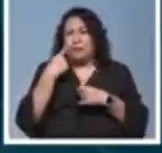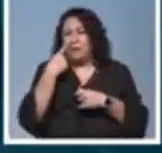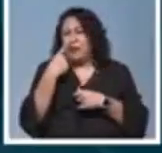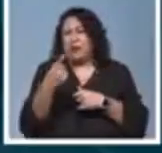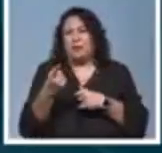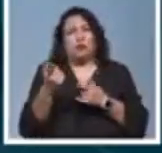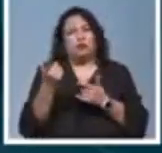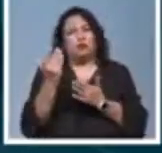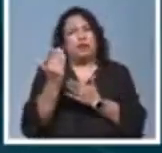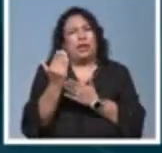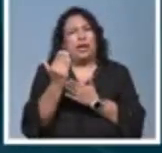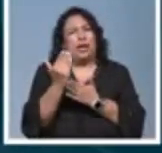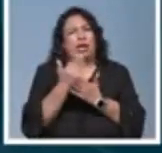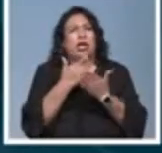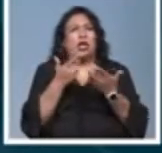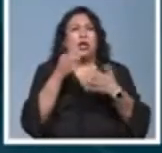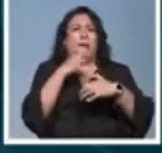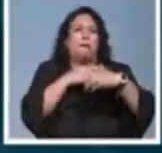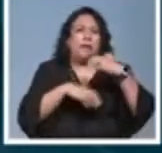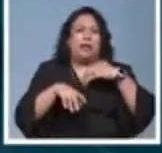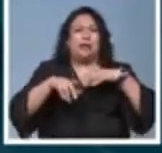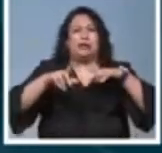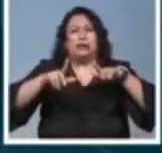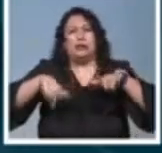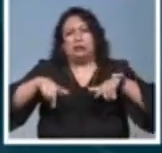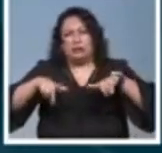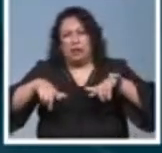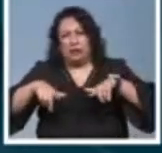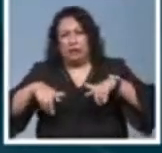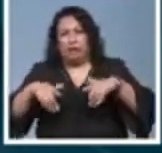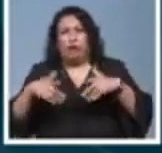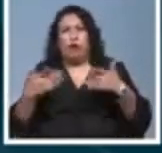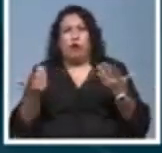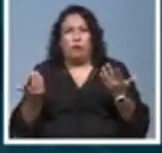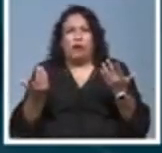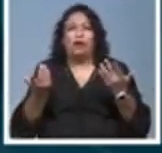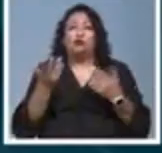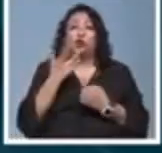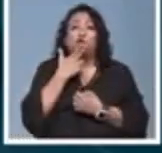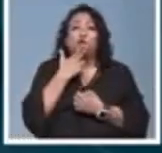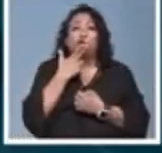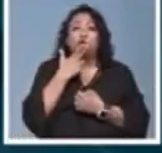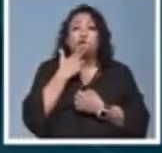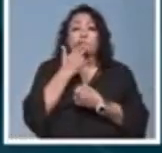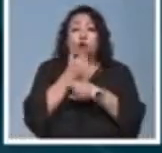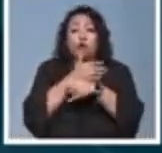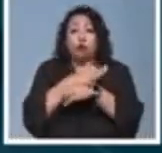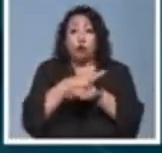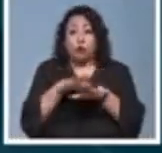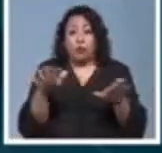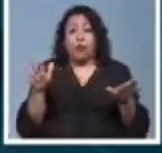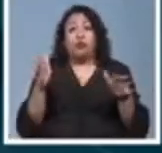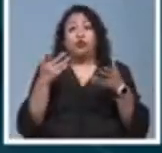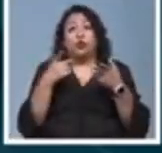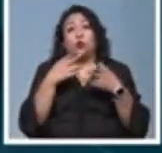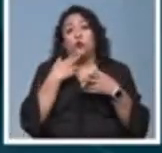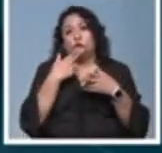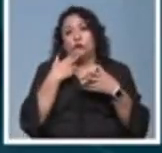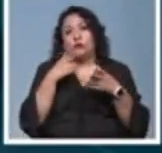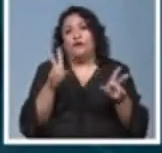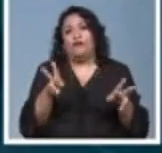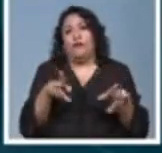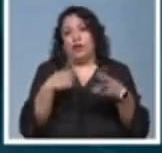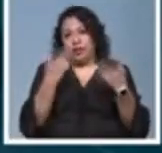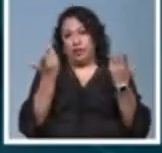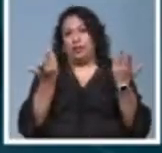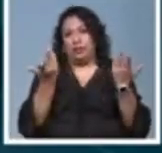muy cooptado por corporaciones, plataformas que han más bien usado nuestros datos y han usado, mercantilizado